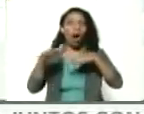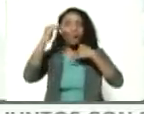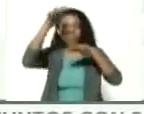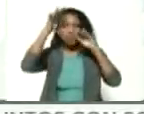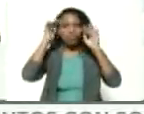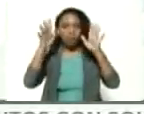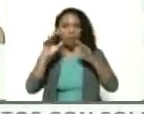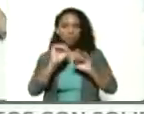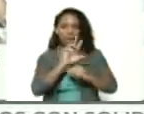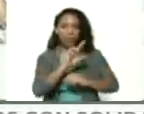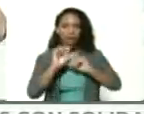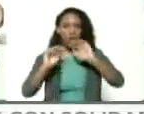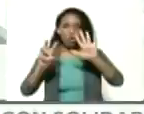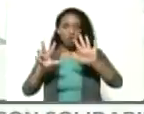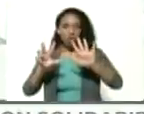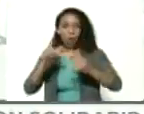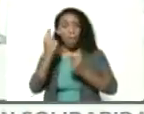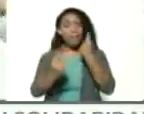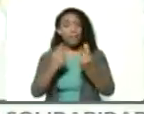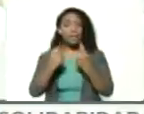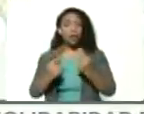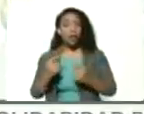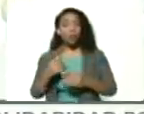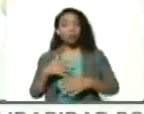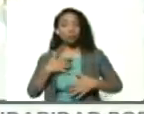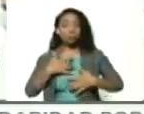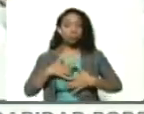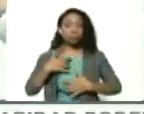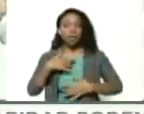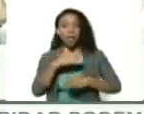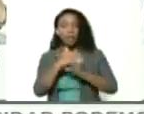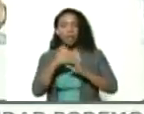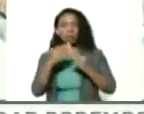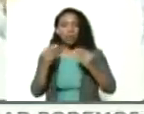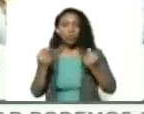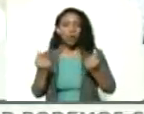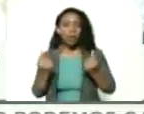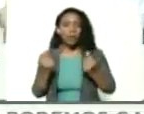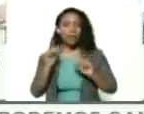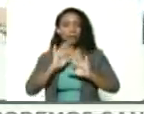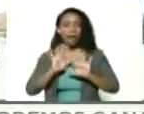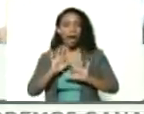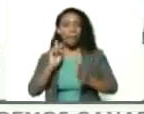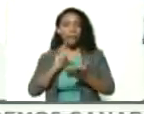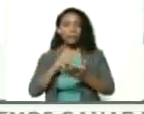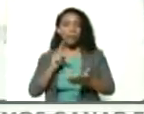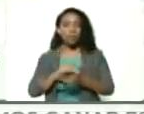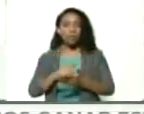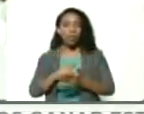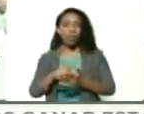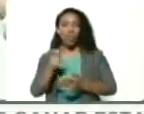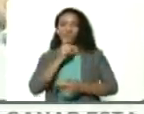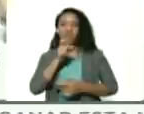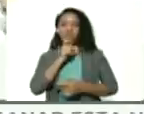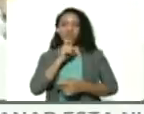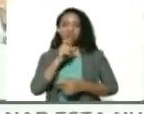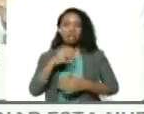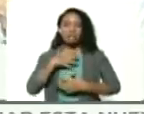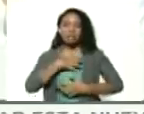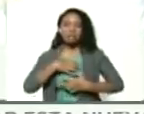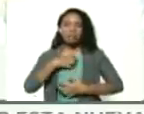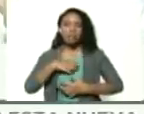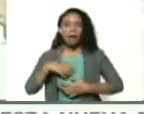a 38 pacientes con síntomas leves que ya estén presentando alguna dificultad respiratoria, para